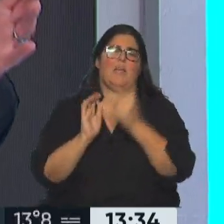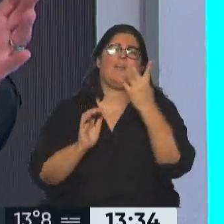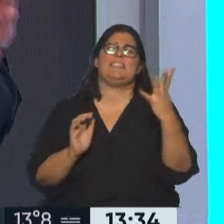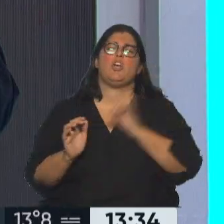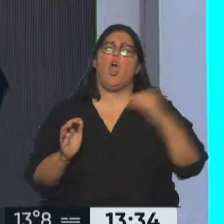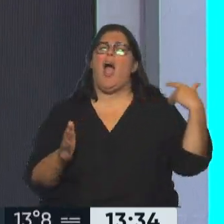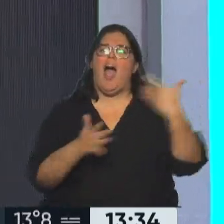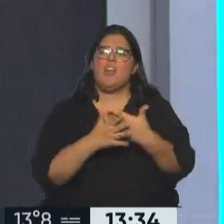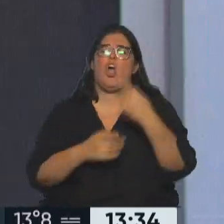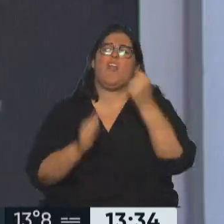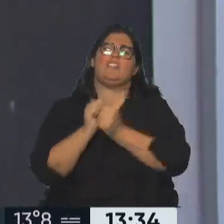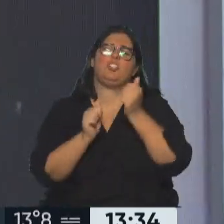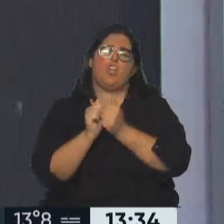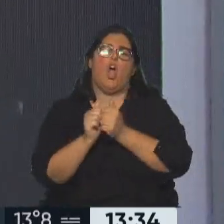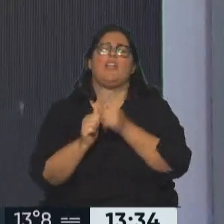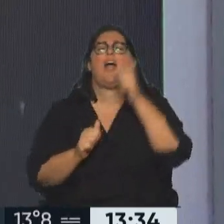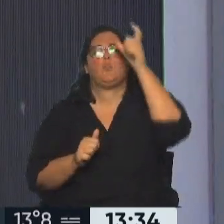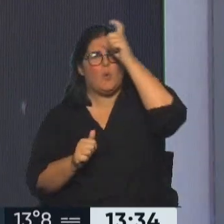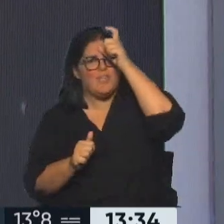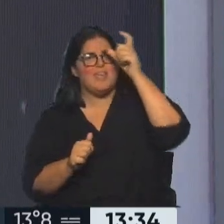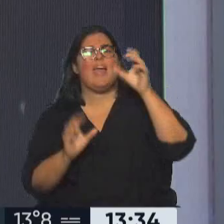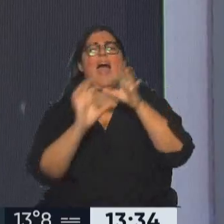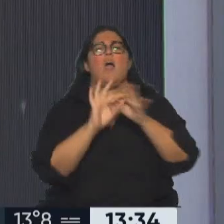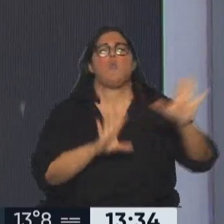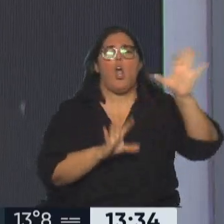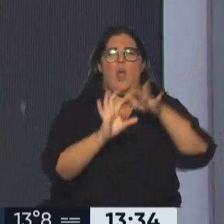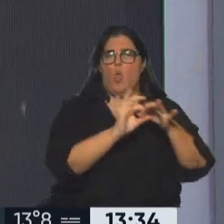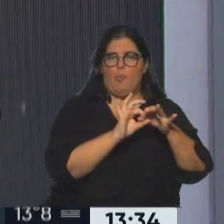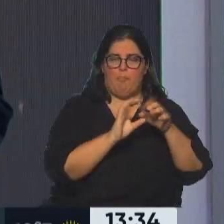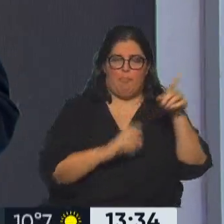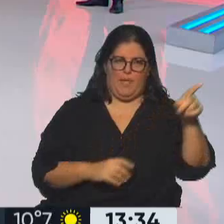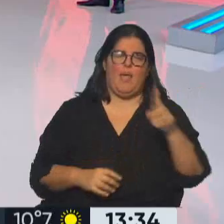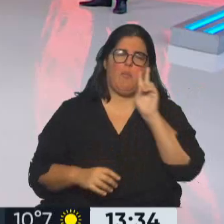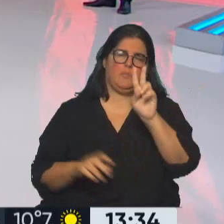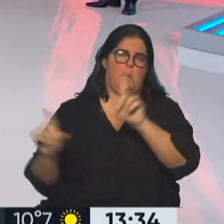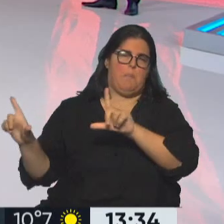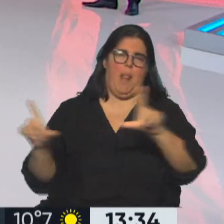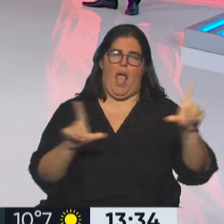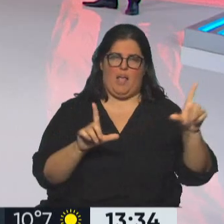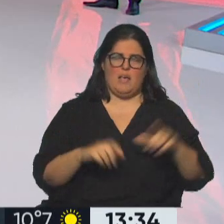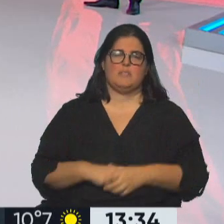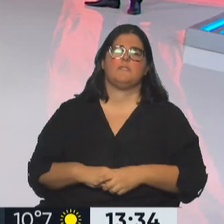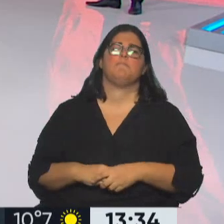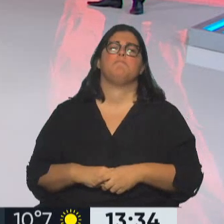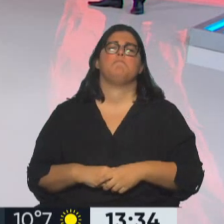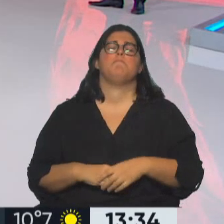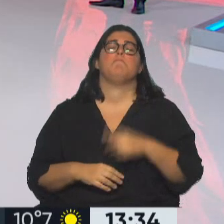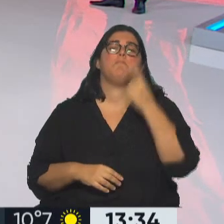entre Turquía y la Unión Europea. Aquí lo vamos a ver en estas placas. A ver, punto de partida,